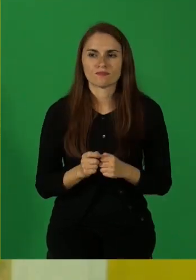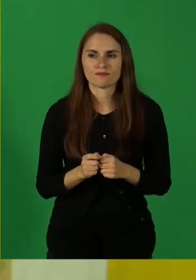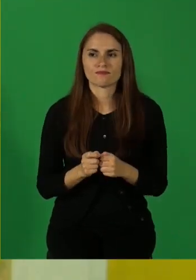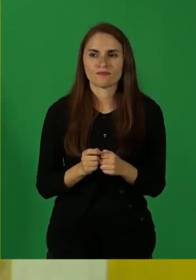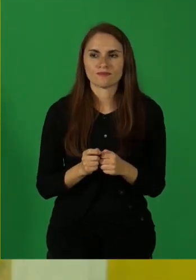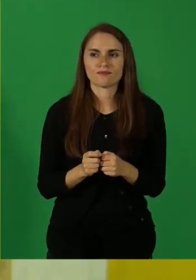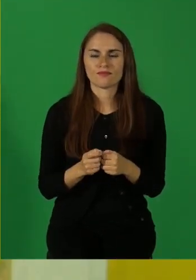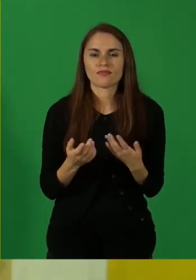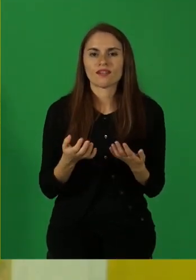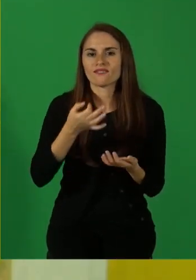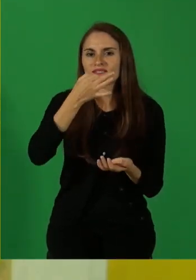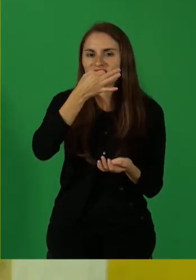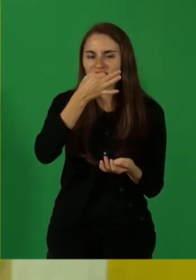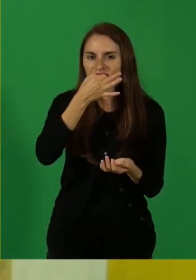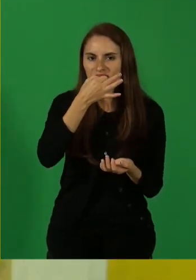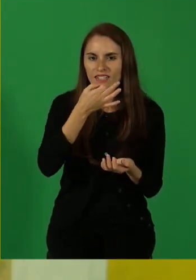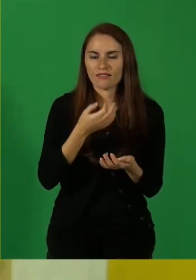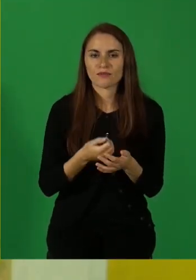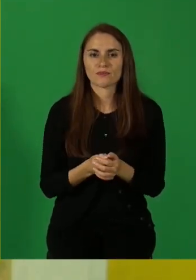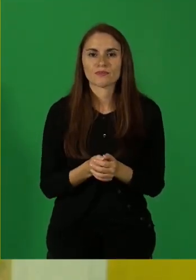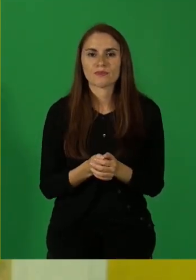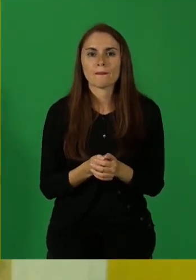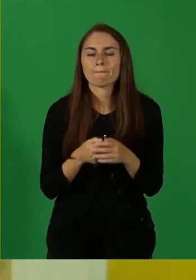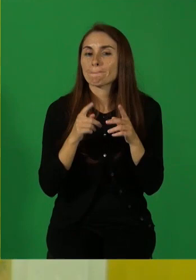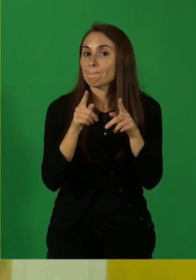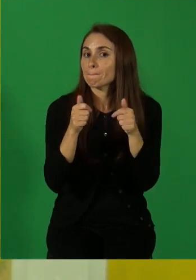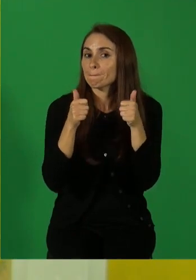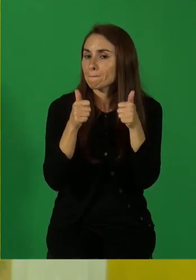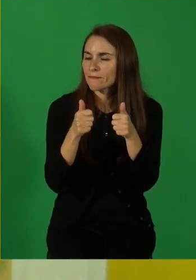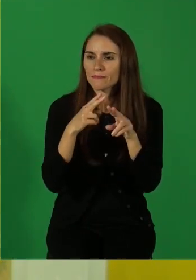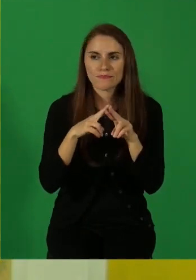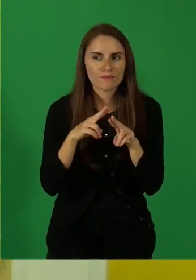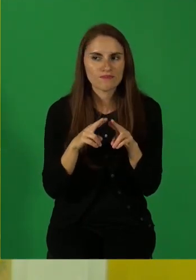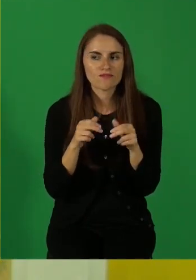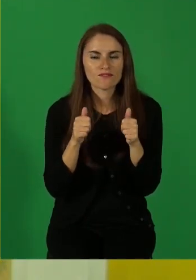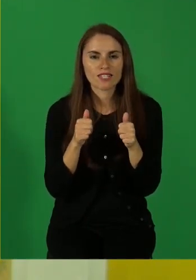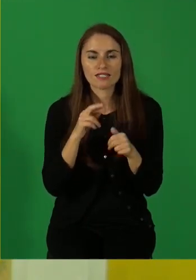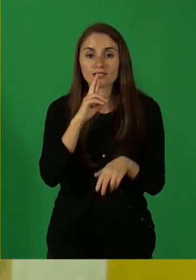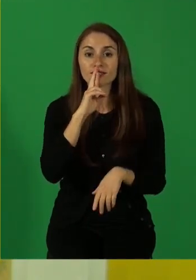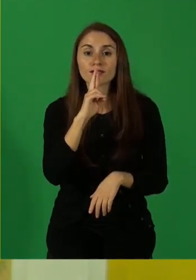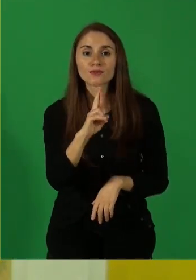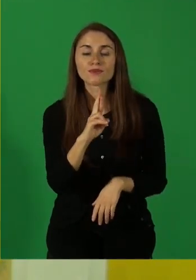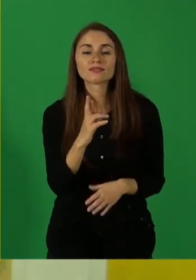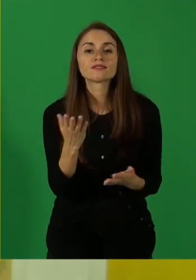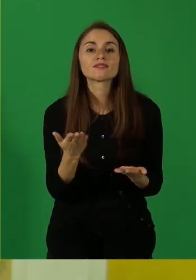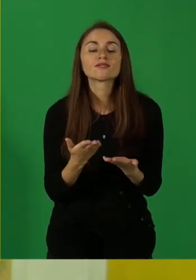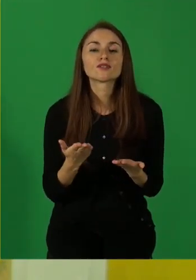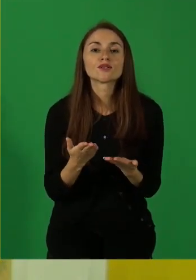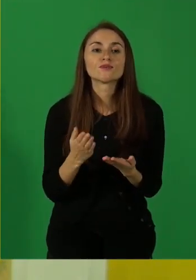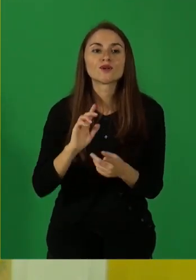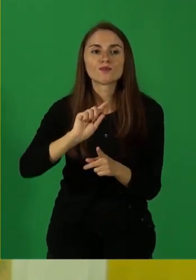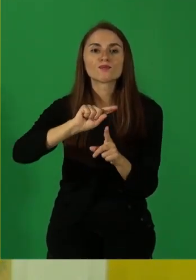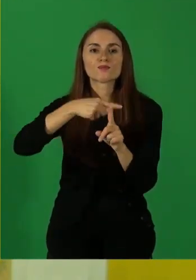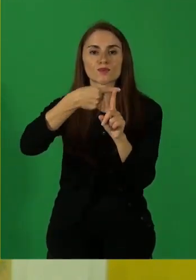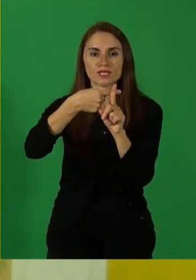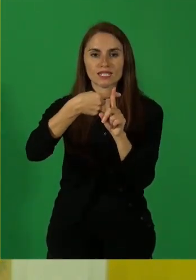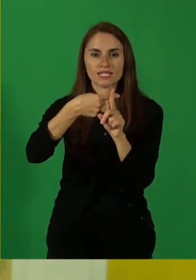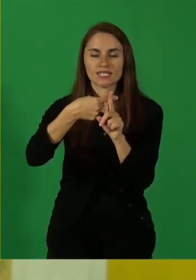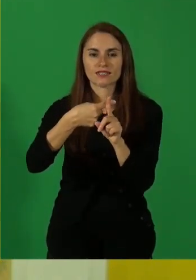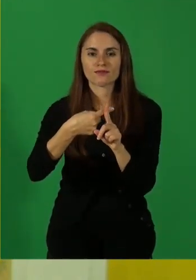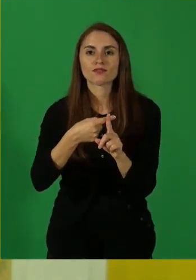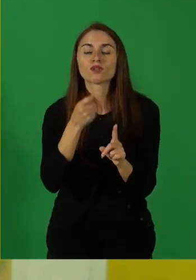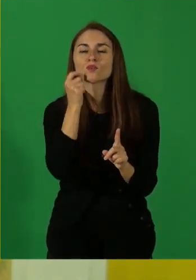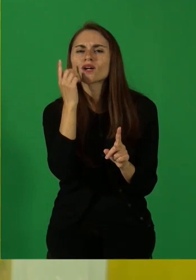Bien, tendrías que usar la ficha verde, lo hiciste bien. Y nuestro resultado sería entonces positivo, súper,